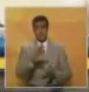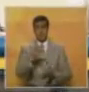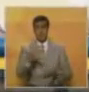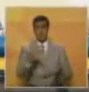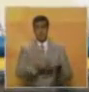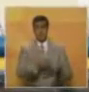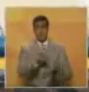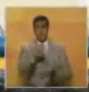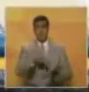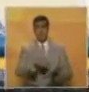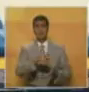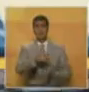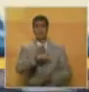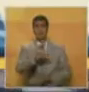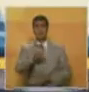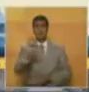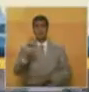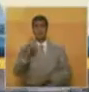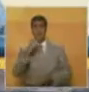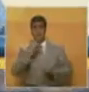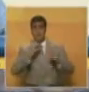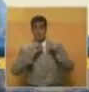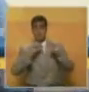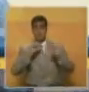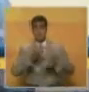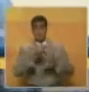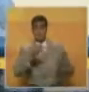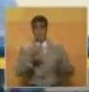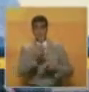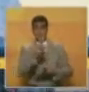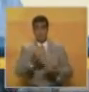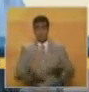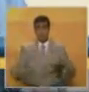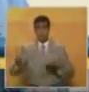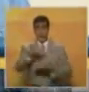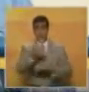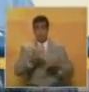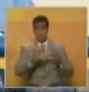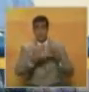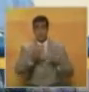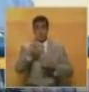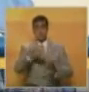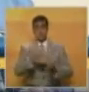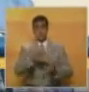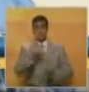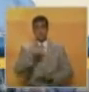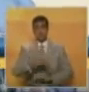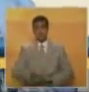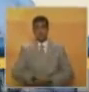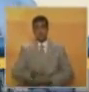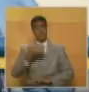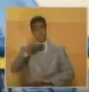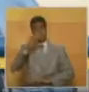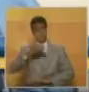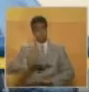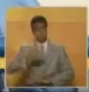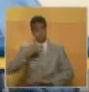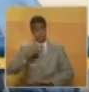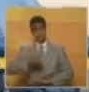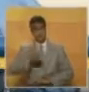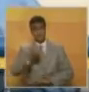presentaron 2.079 manifestaciones públicas, cerca del doble de las totales registradas en el 2008. Aseguran